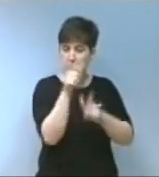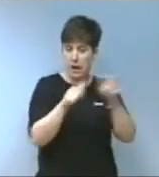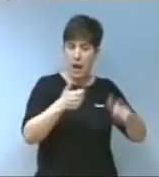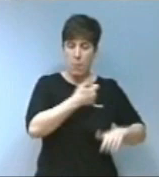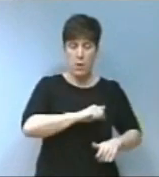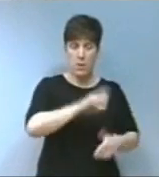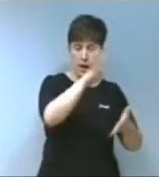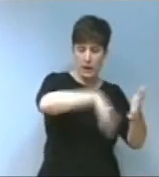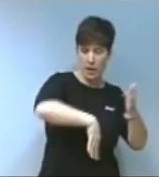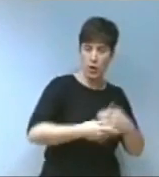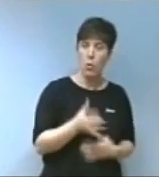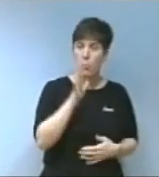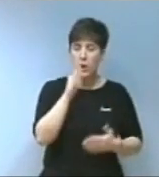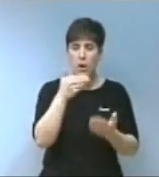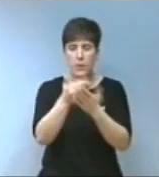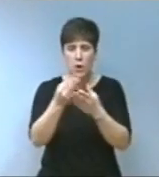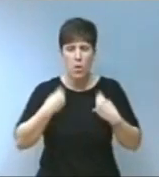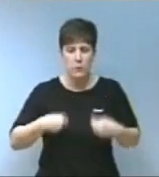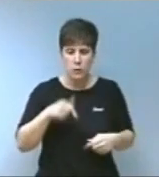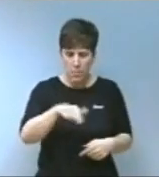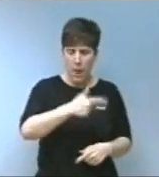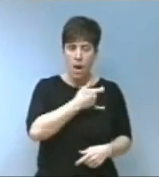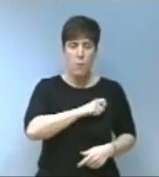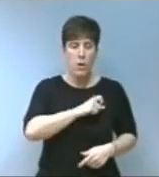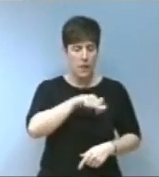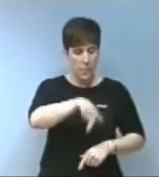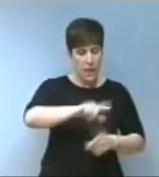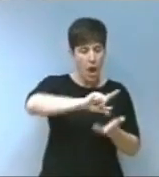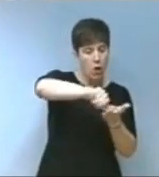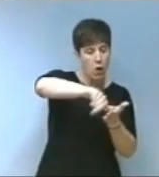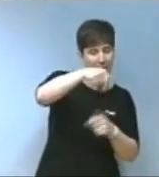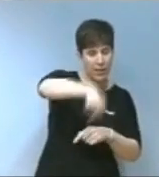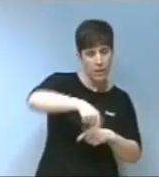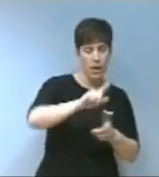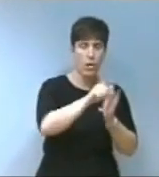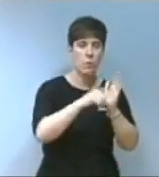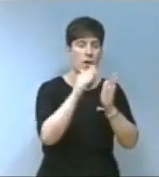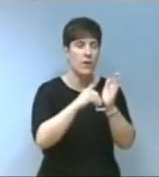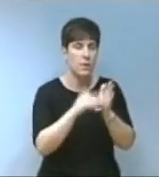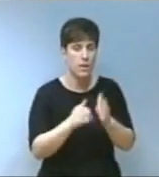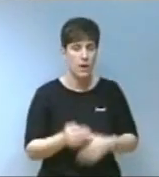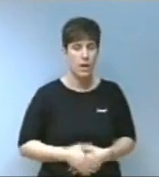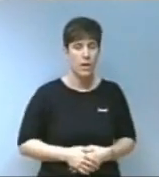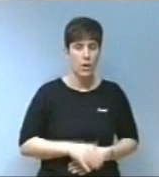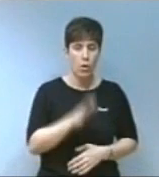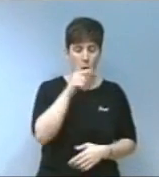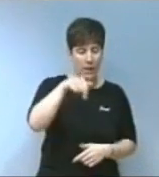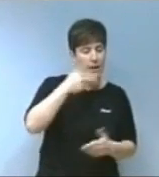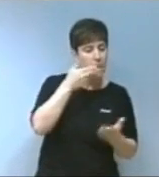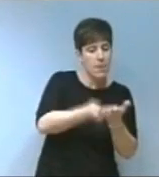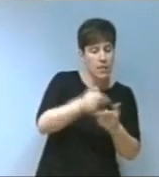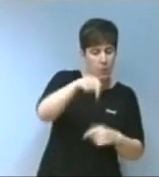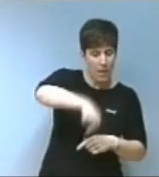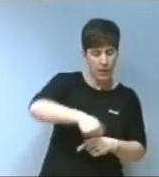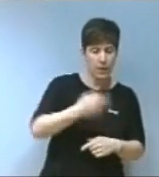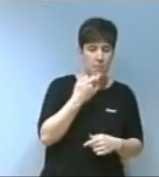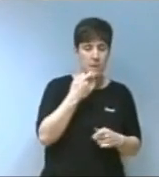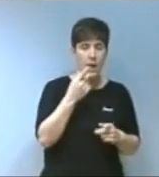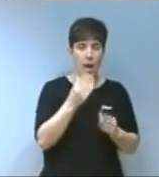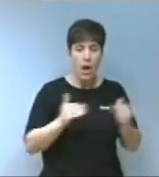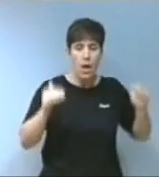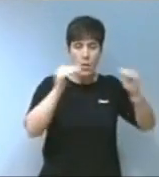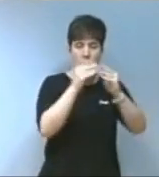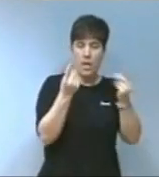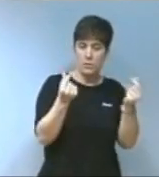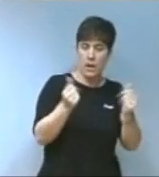para la policía local de aquí, de la Comunidad Valenciana? ¿Por qué no ha pedido algo parecido para la equiparación salarial? 700